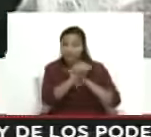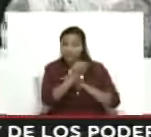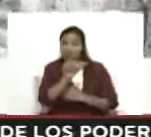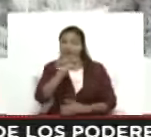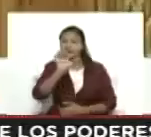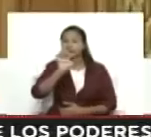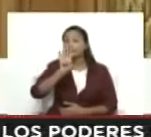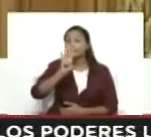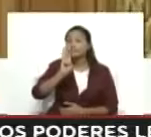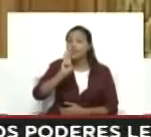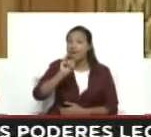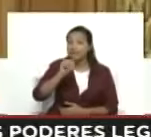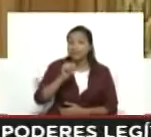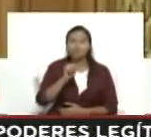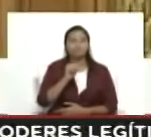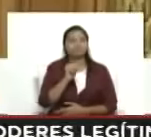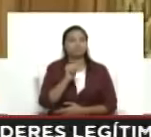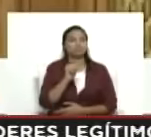me llega un reporte.